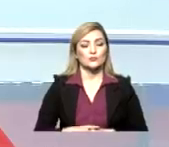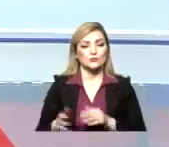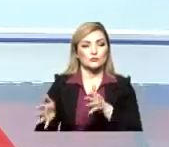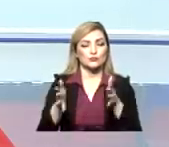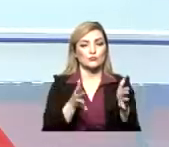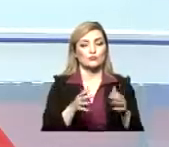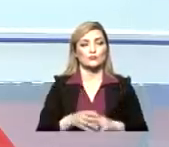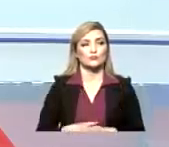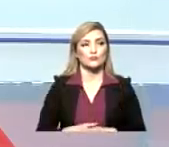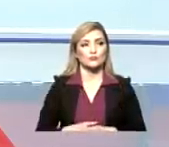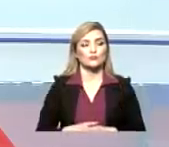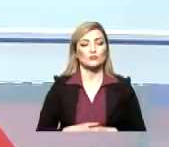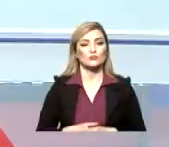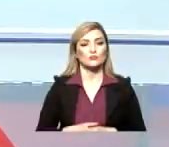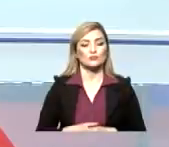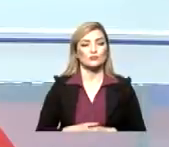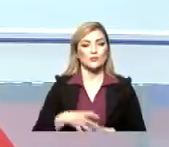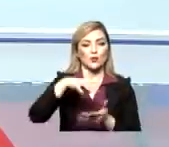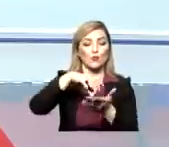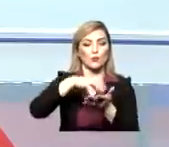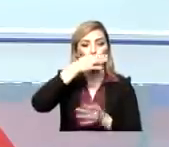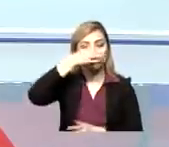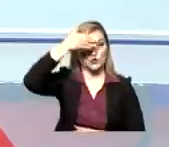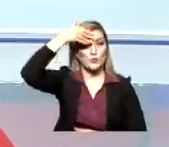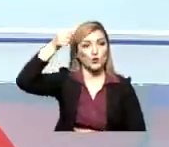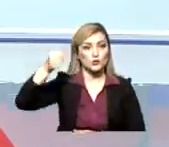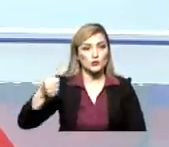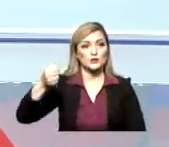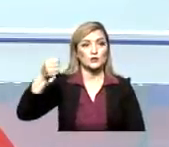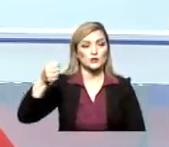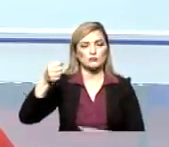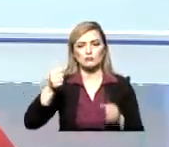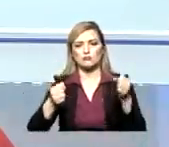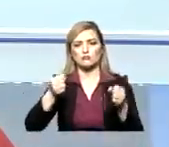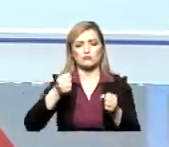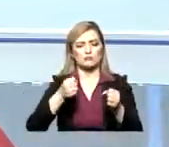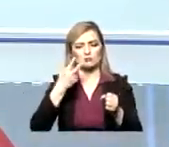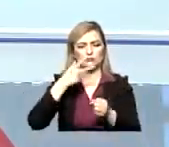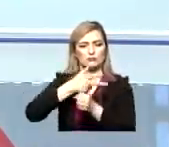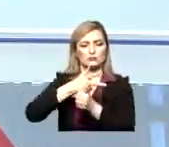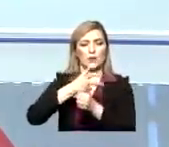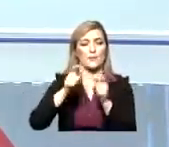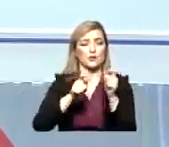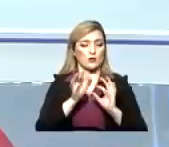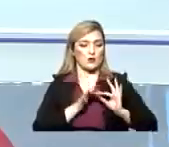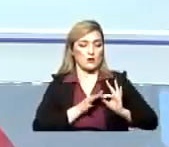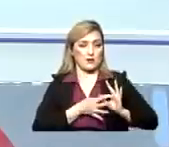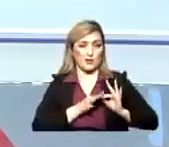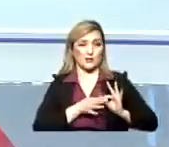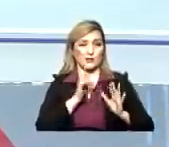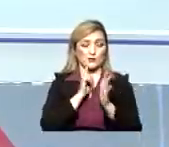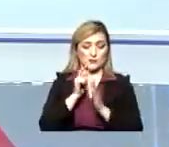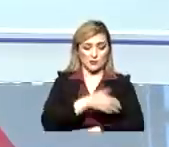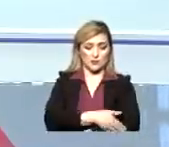Un vehículo fue captado en video en la provincia de Santo Domingo de los Áchilas. Además, los moradores de Calderón denuncian que sus calles